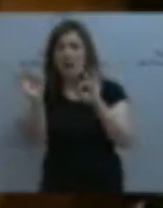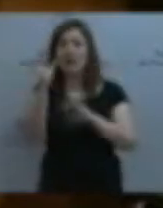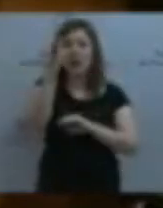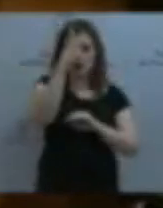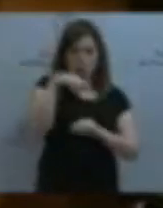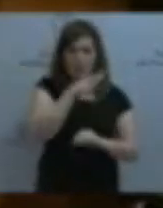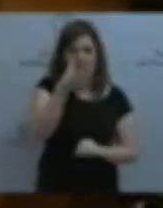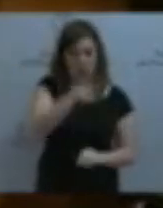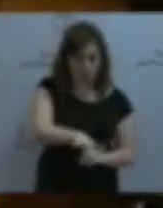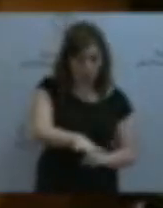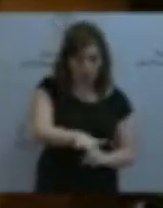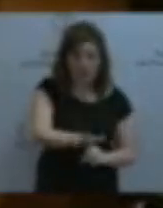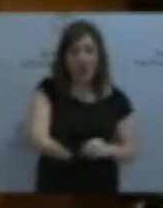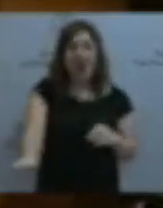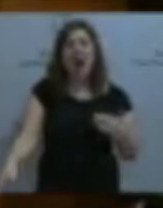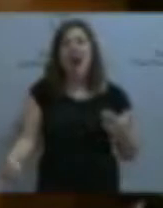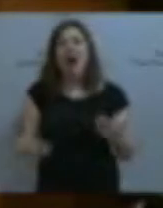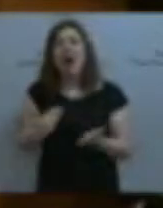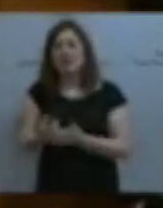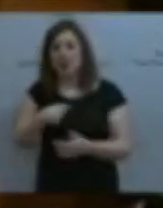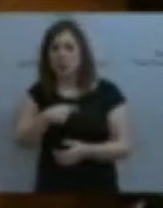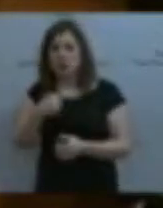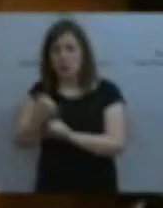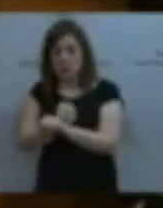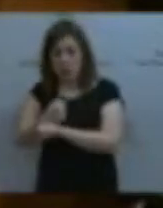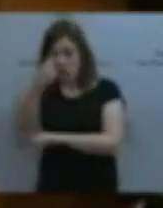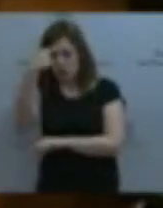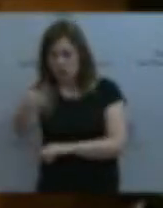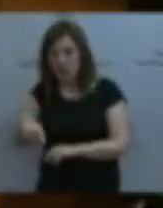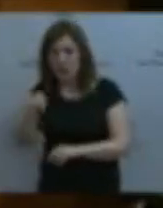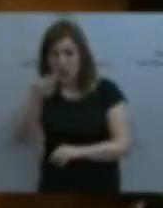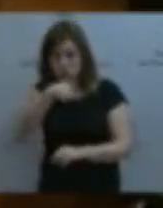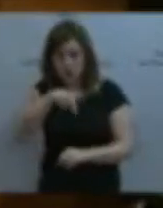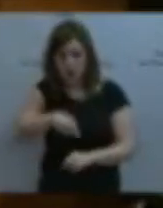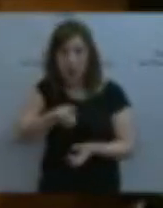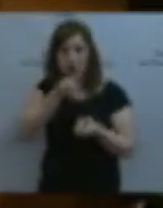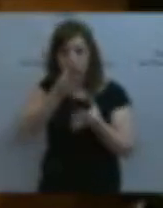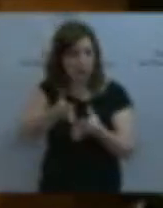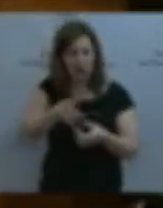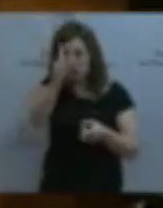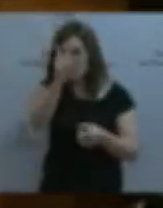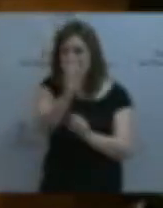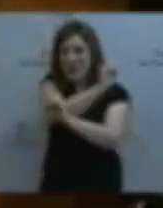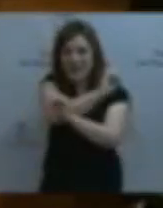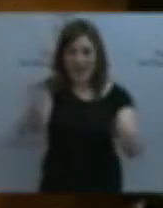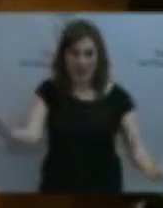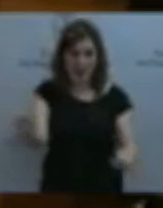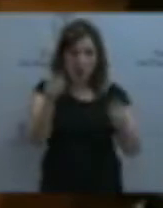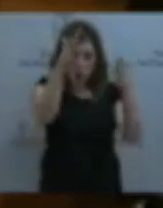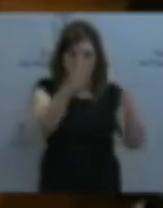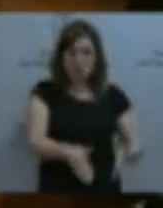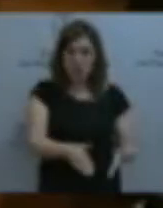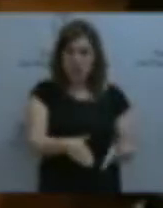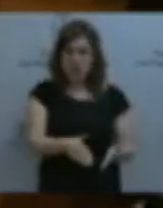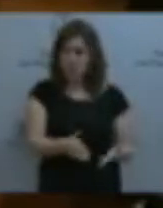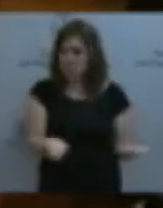Hasta que no se llega a la Comisión de Empleo y nosotros traemos el asunto a este pleno, no se sabe absolutamente nada. Ustedes hacen un anuncio y termina el